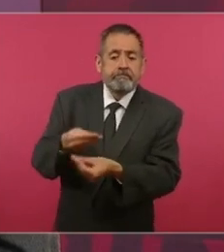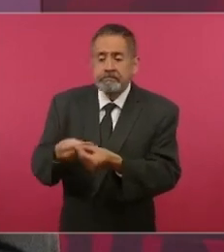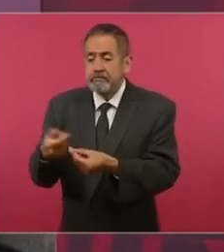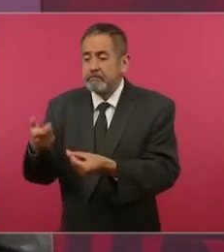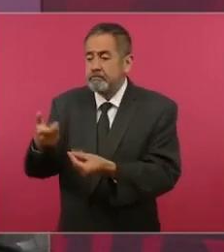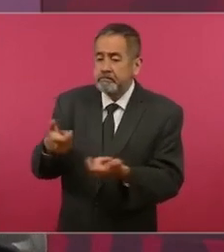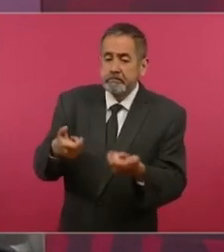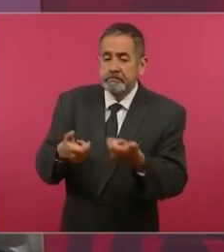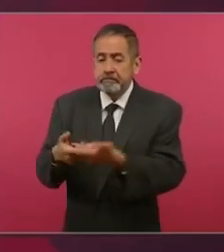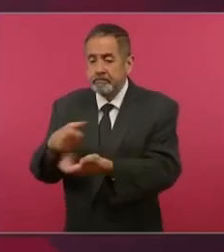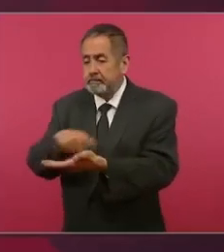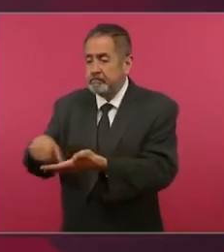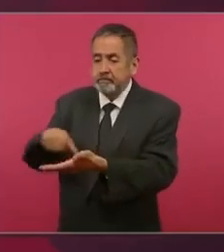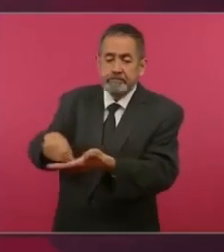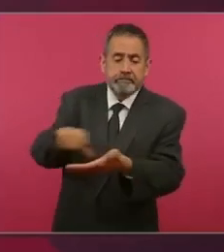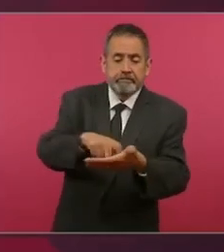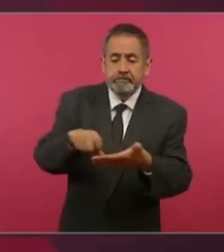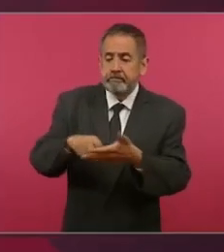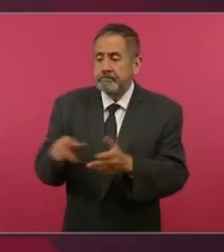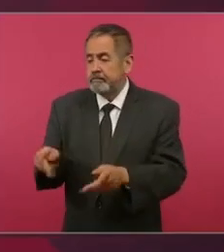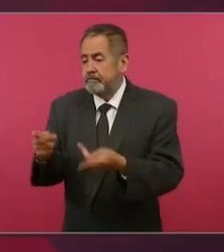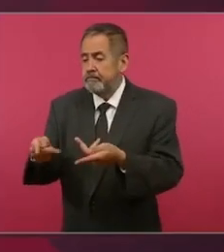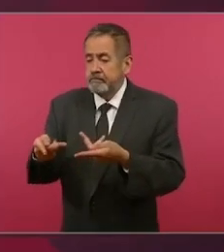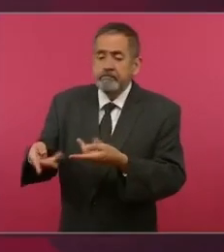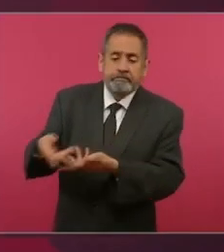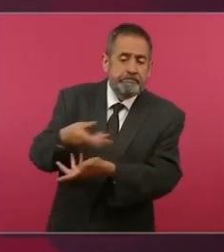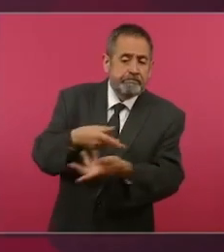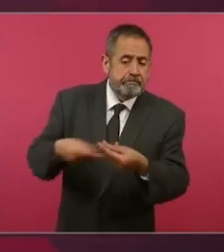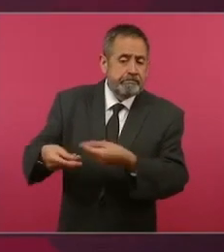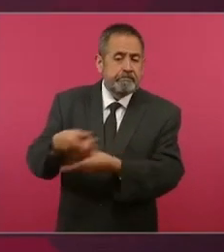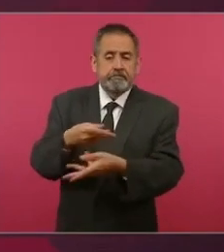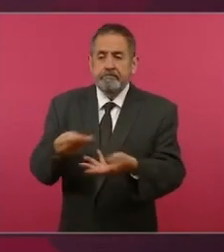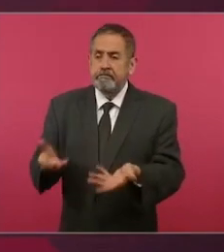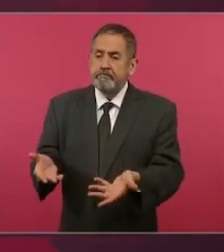la gente tiene capacidad de compra